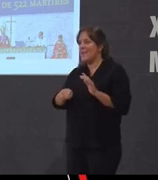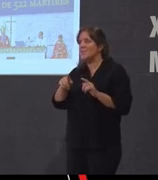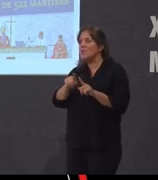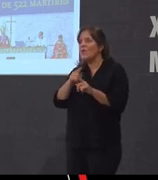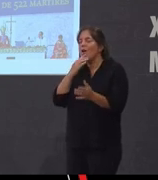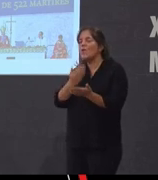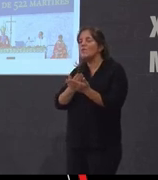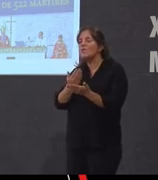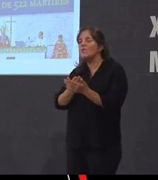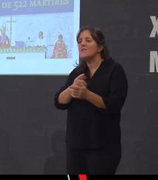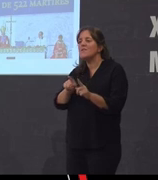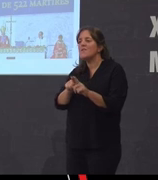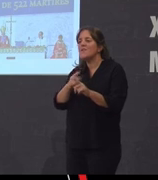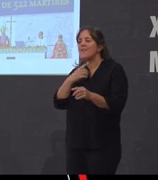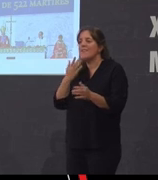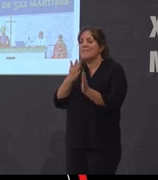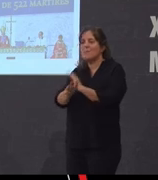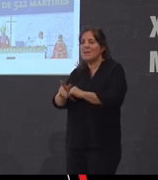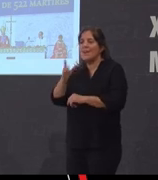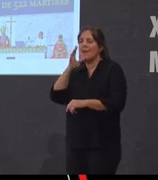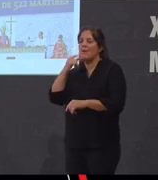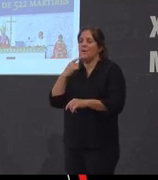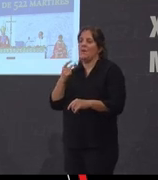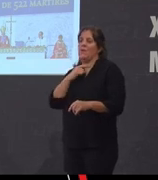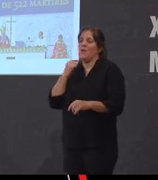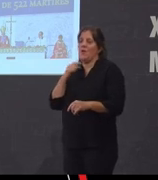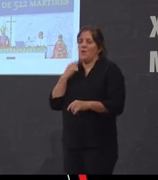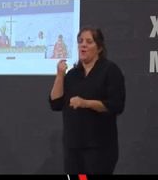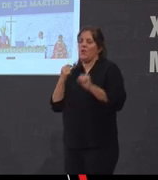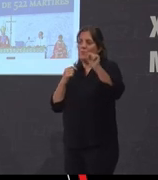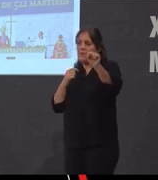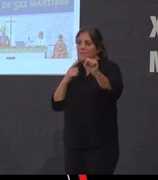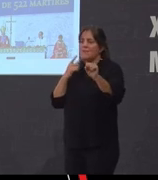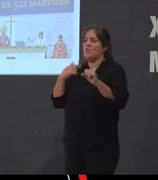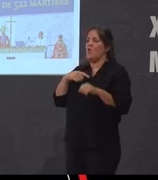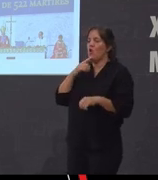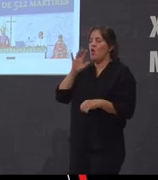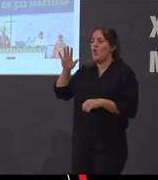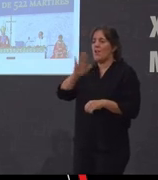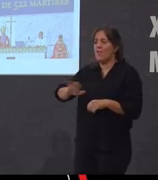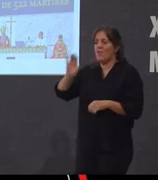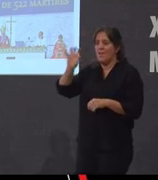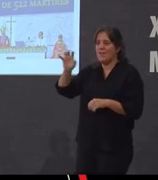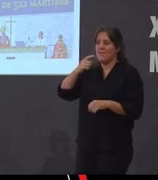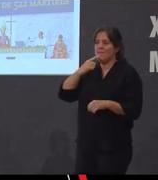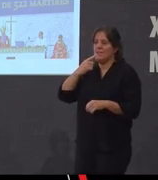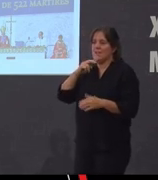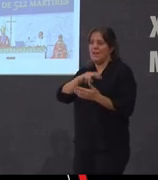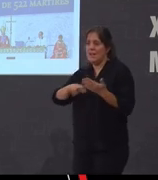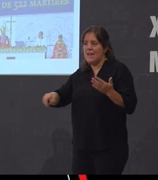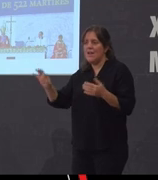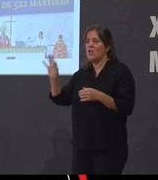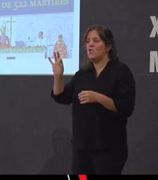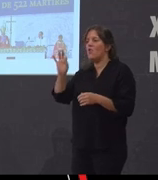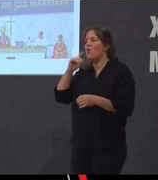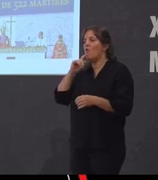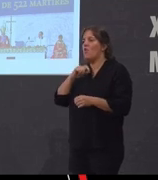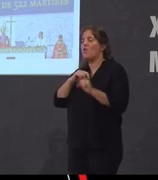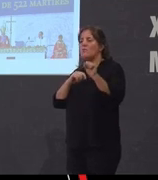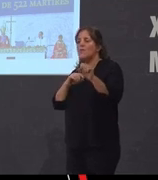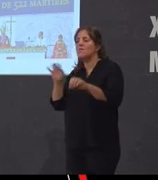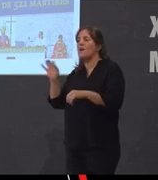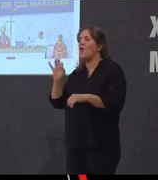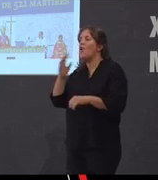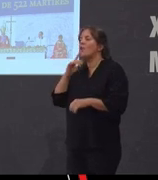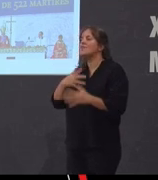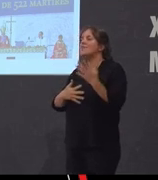explica que había moitos curas socialistas, ou comunistas, ou nacionalistas galegos. Moitos. Nos anos 70. Se